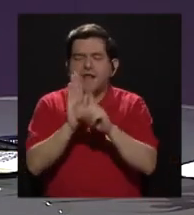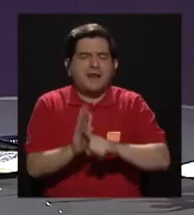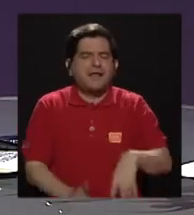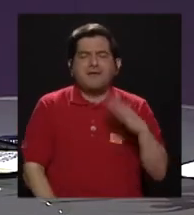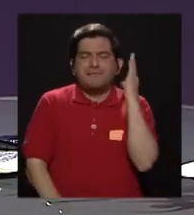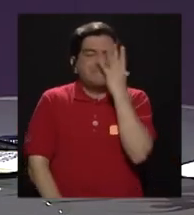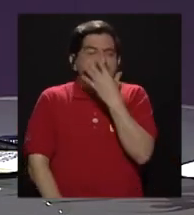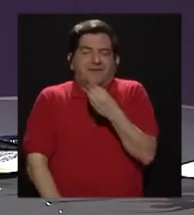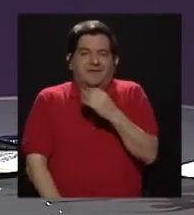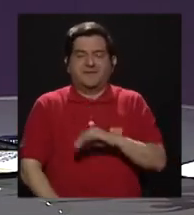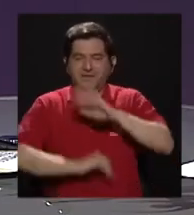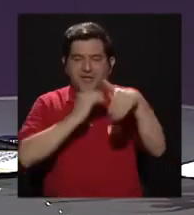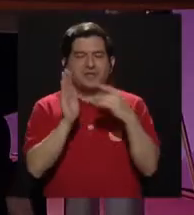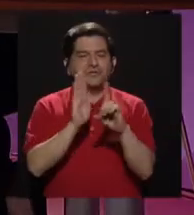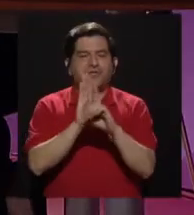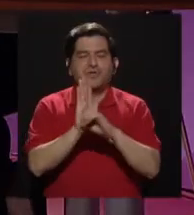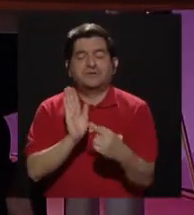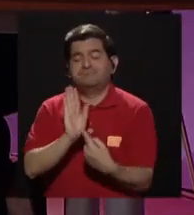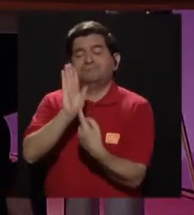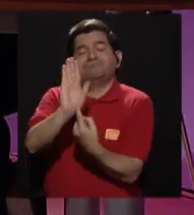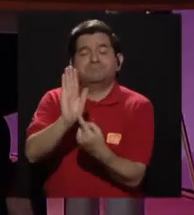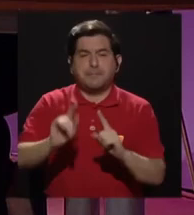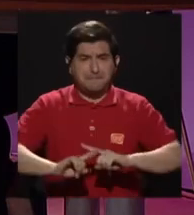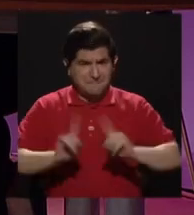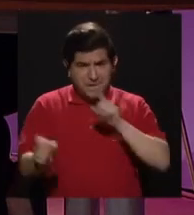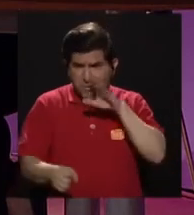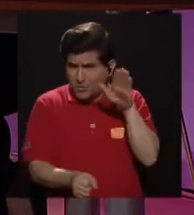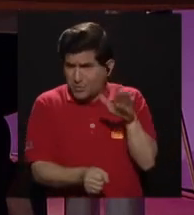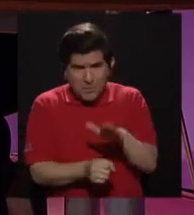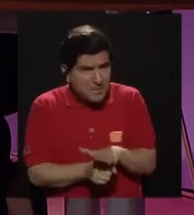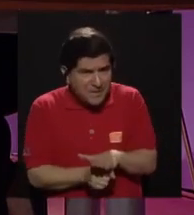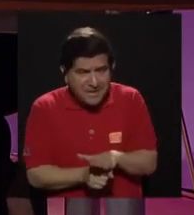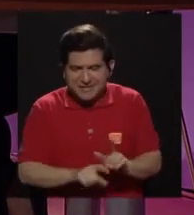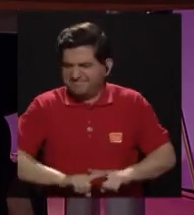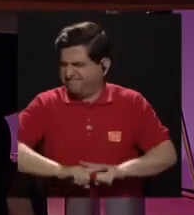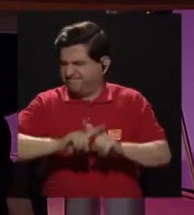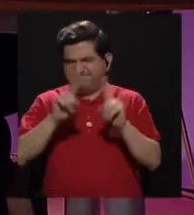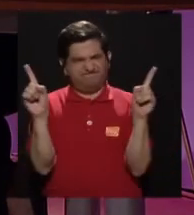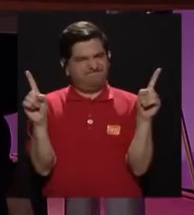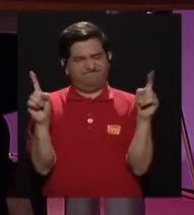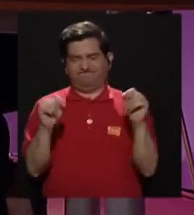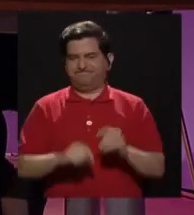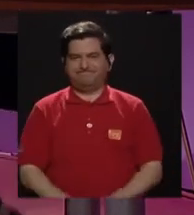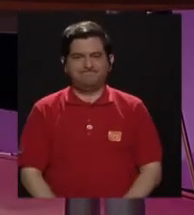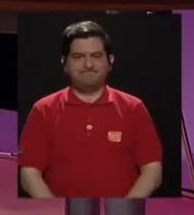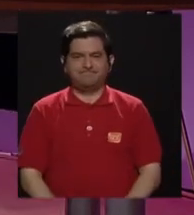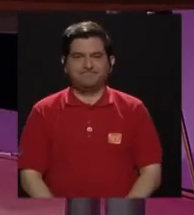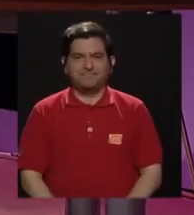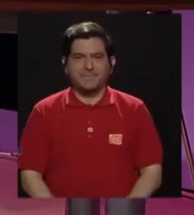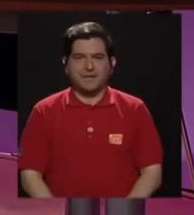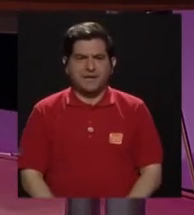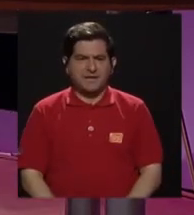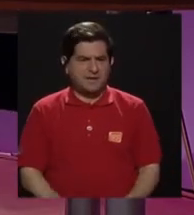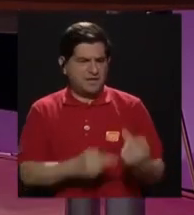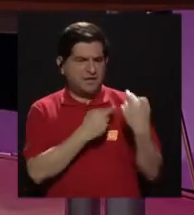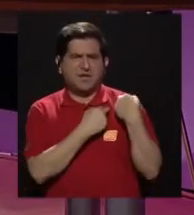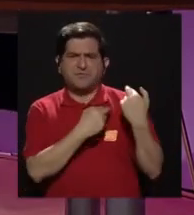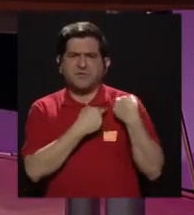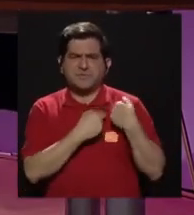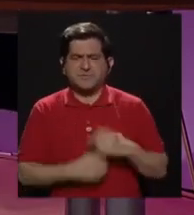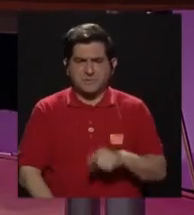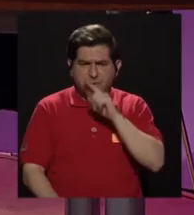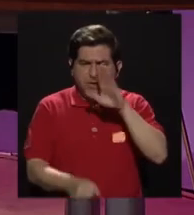legislación, todo lo que es derecho, pero que se cumpla son otros 100 pesos. ¿Y entonces a quién le corresponde velar por